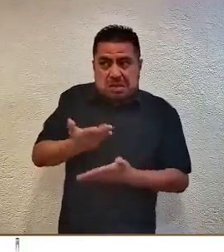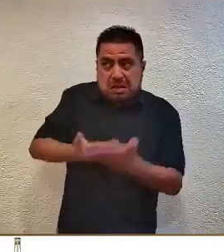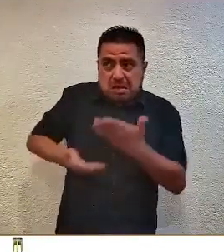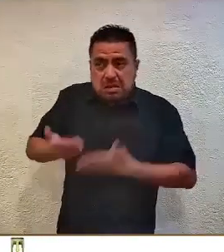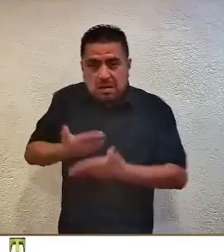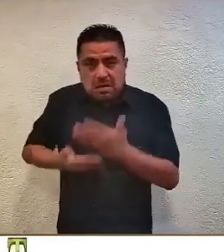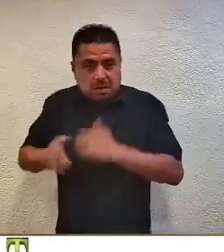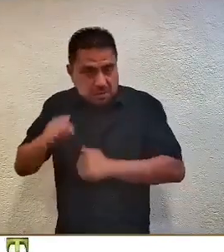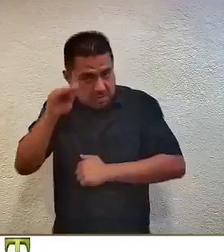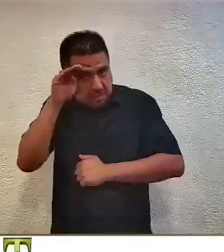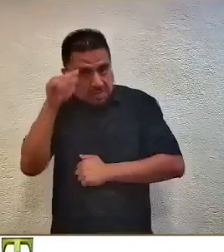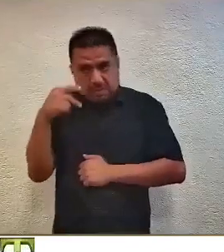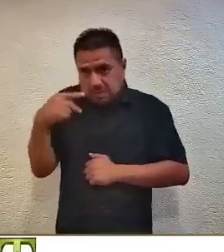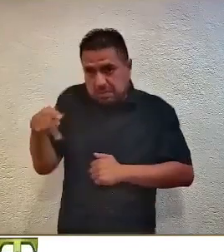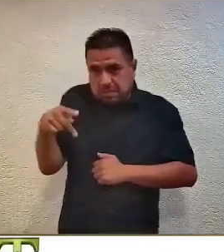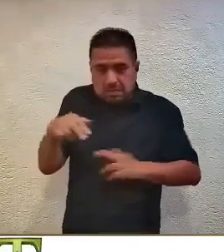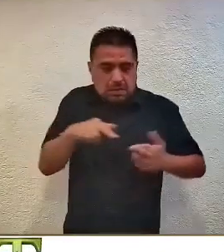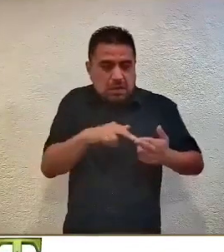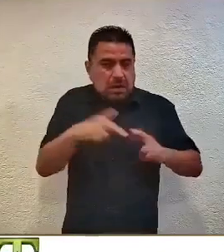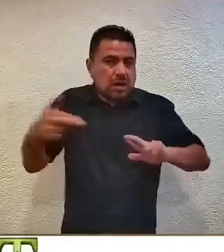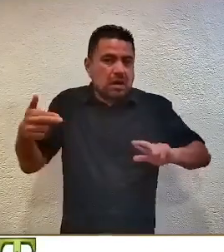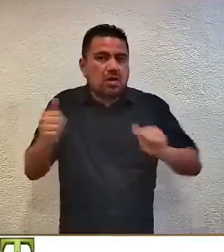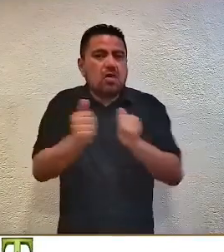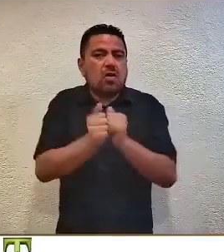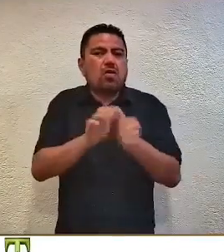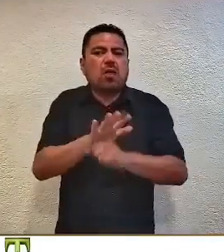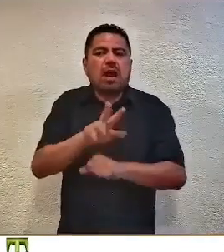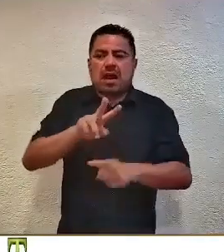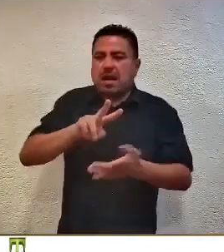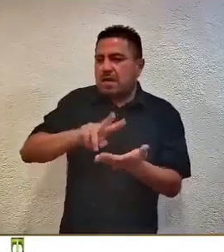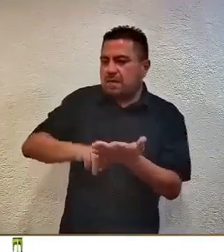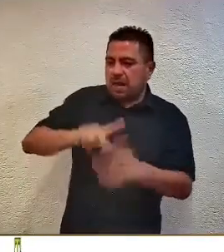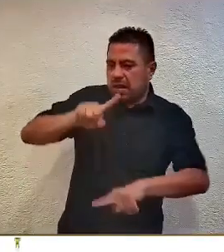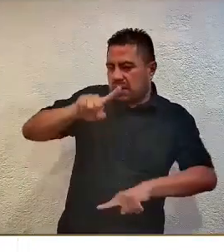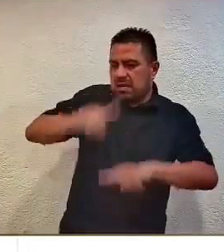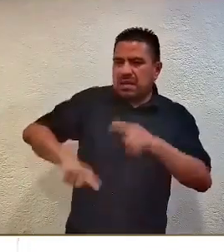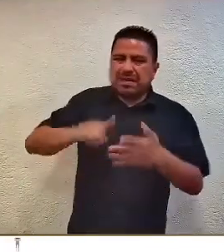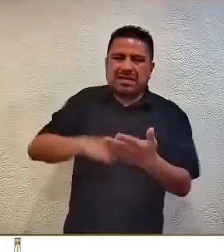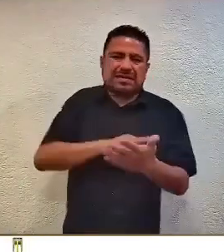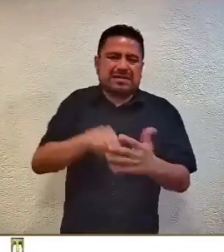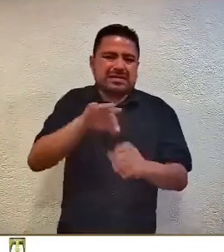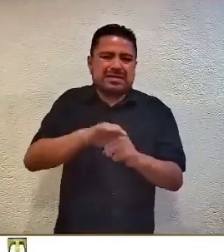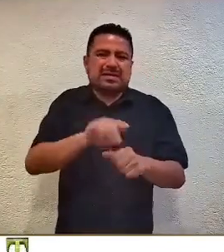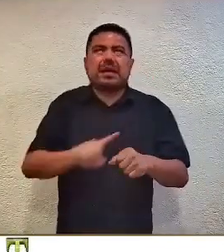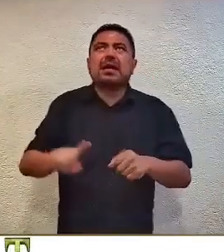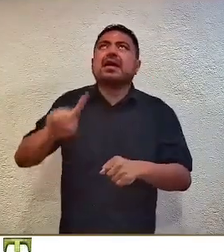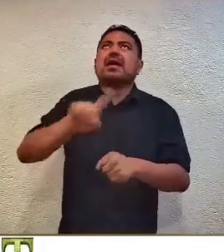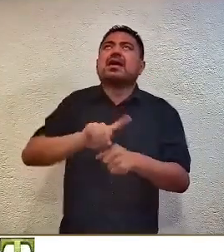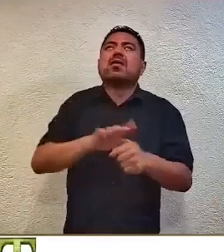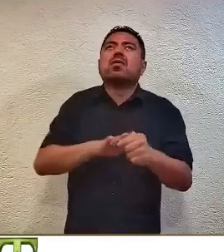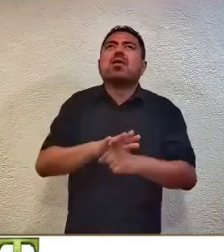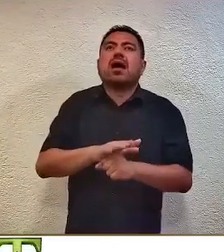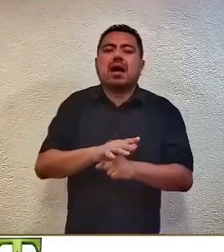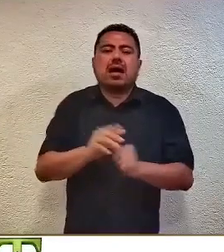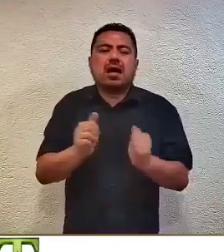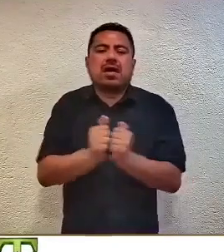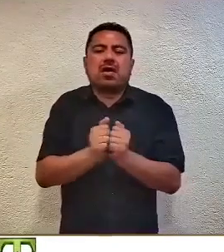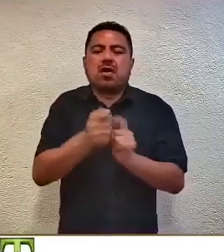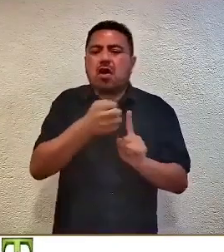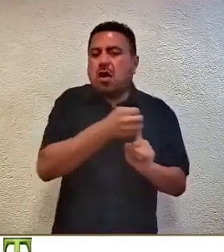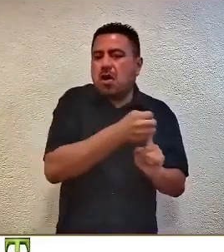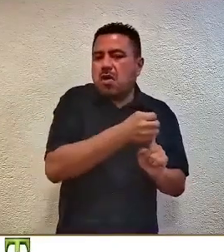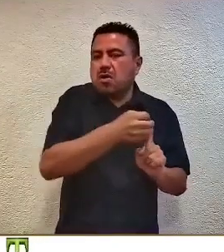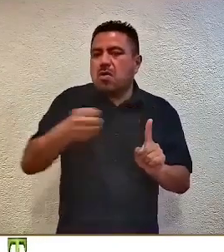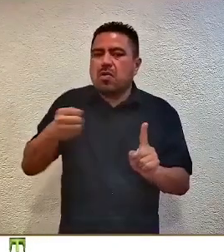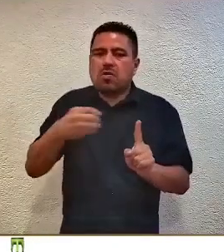las consideraciones relacionadas con la invalidez de la elección celebrada bajo la organización